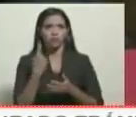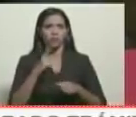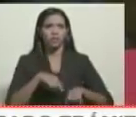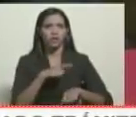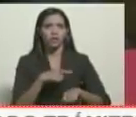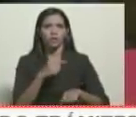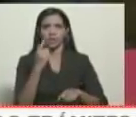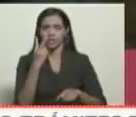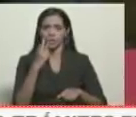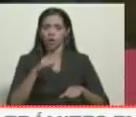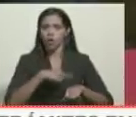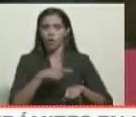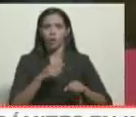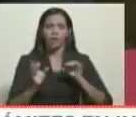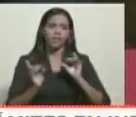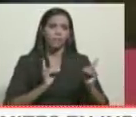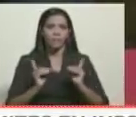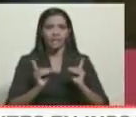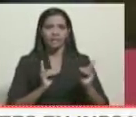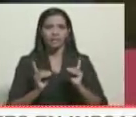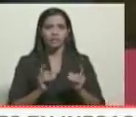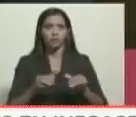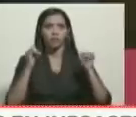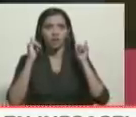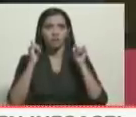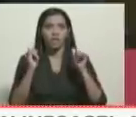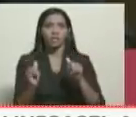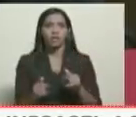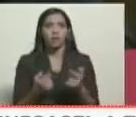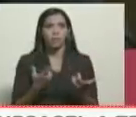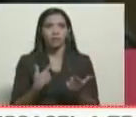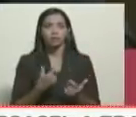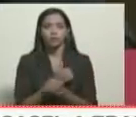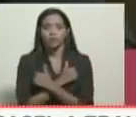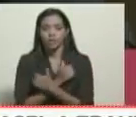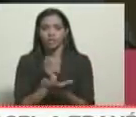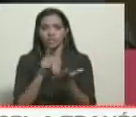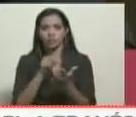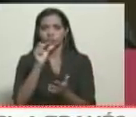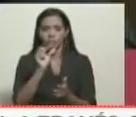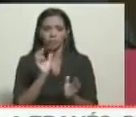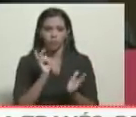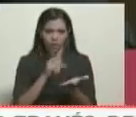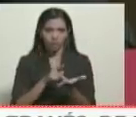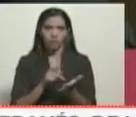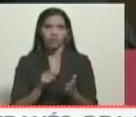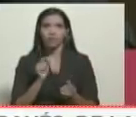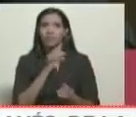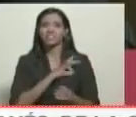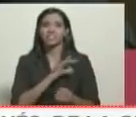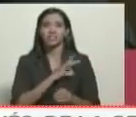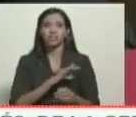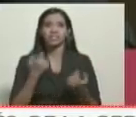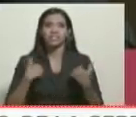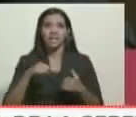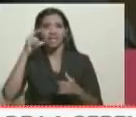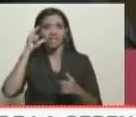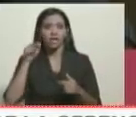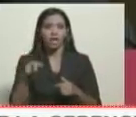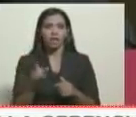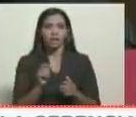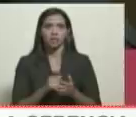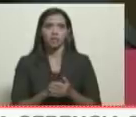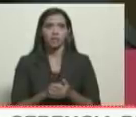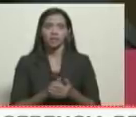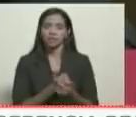hora y media, dos horas, depende. Si es una fiesta es otra cosa, pero soy un huésped que llegó un ratico ahí. No, este señor tiene ya días ahí. Ese no es